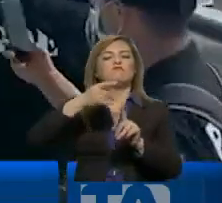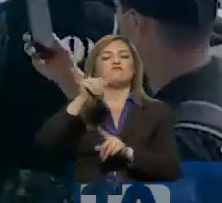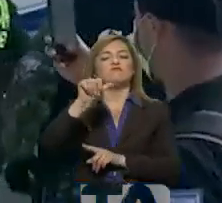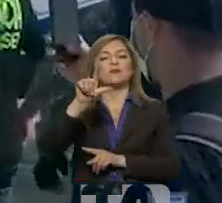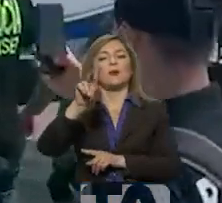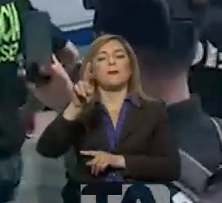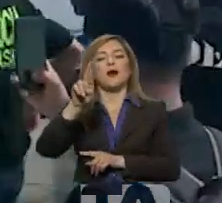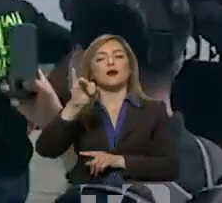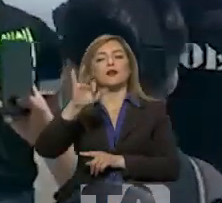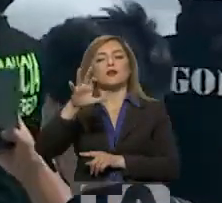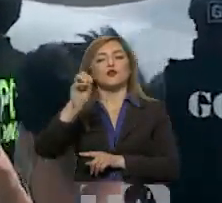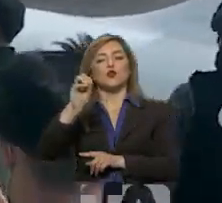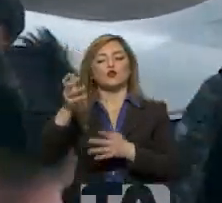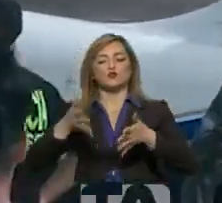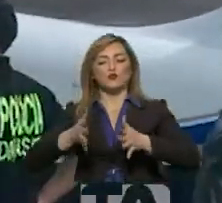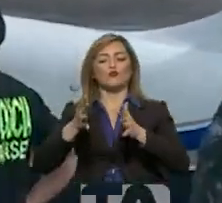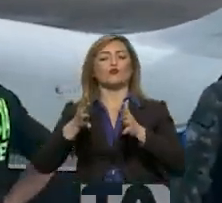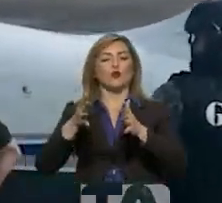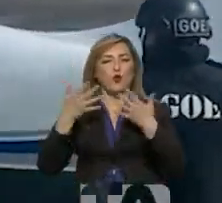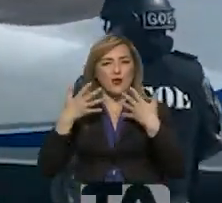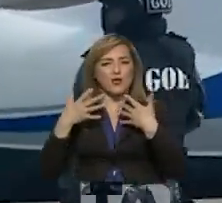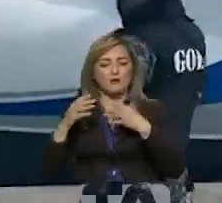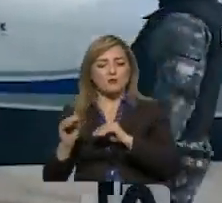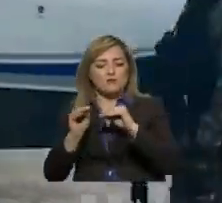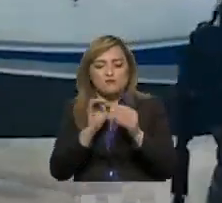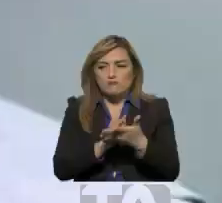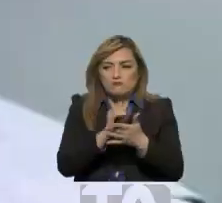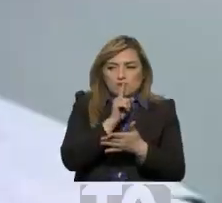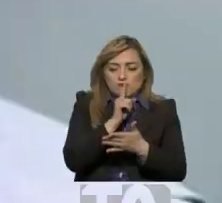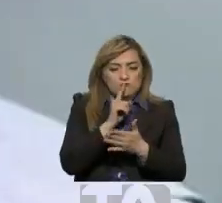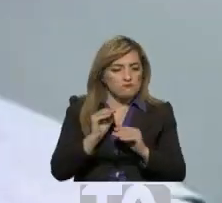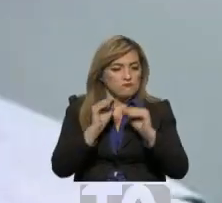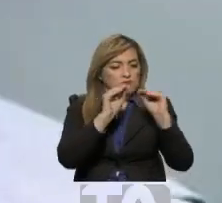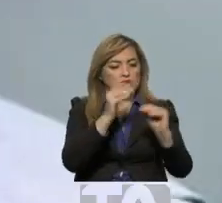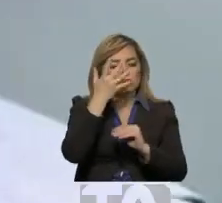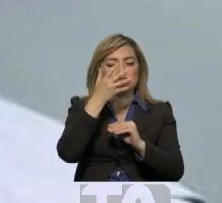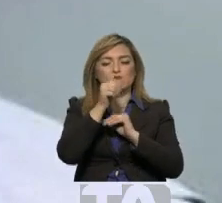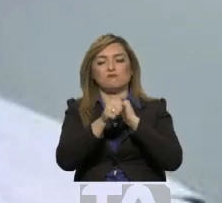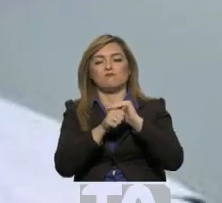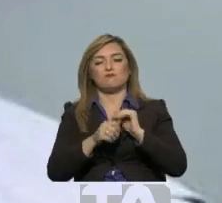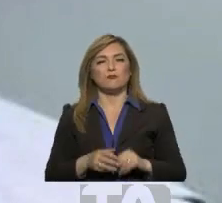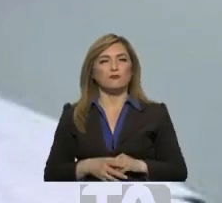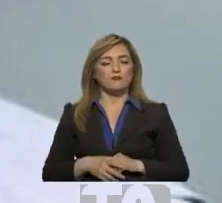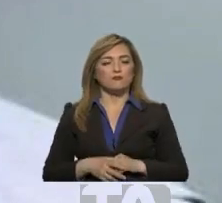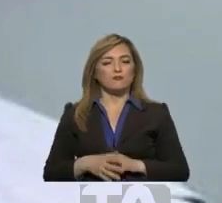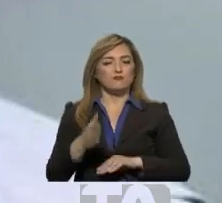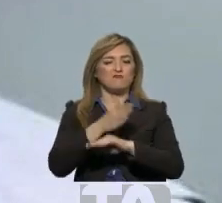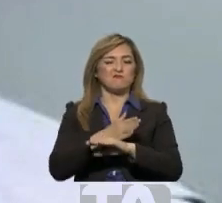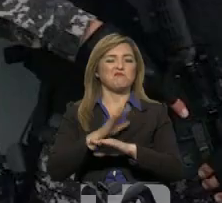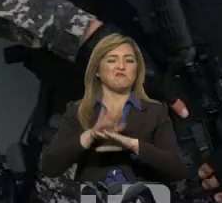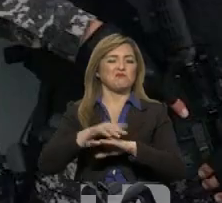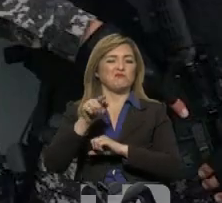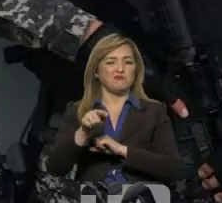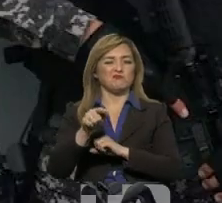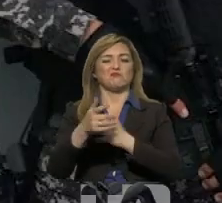de Guayaquil, pero se habría desplazado en Babura y Esmeraldas para tratar de ocultarse. Tiene antecedentes penales por asesinato y por tráfico ilícito